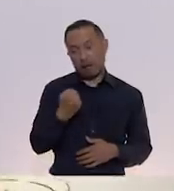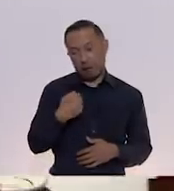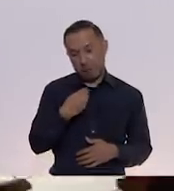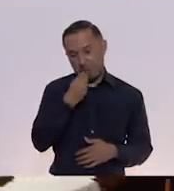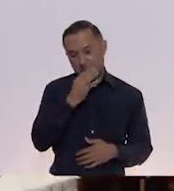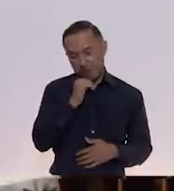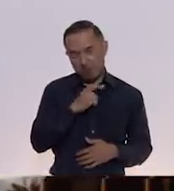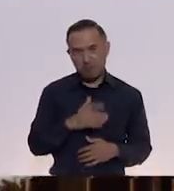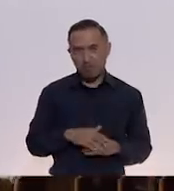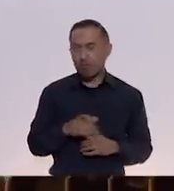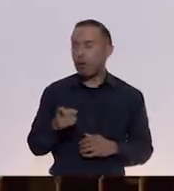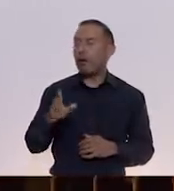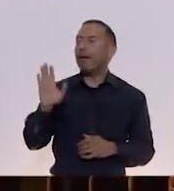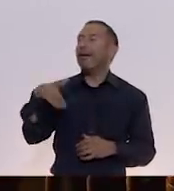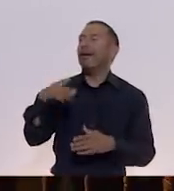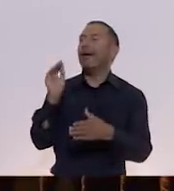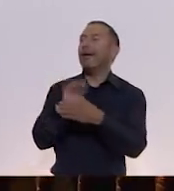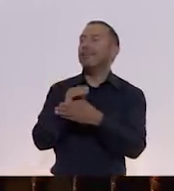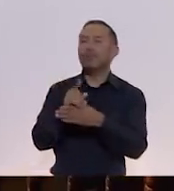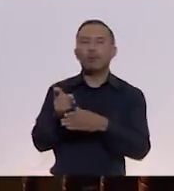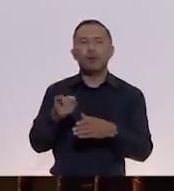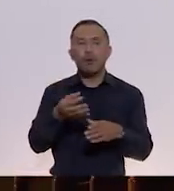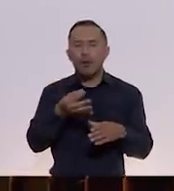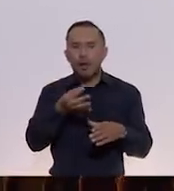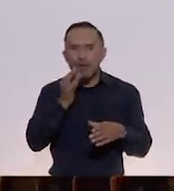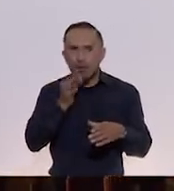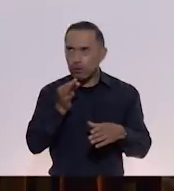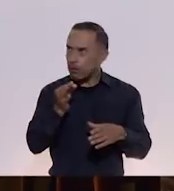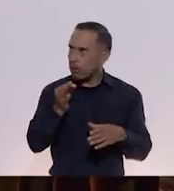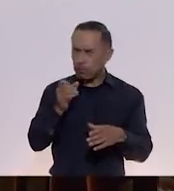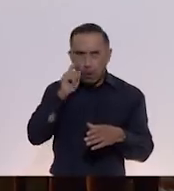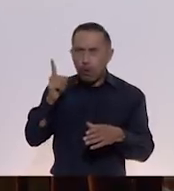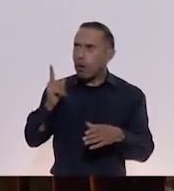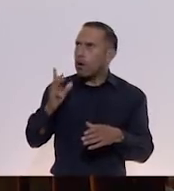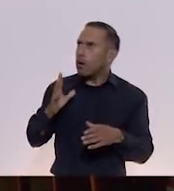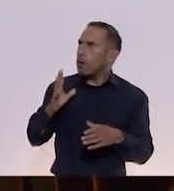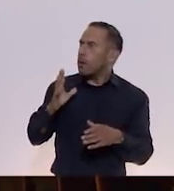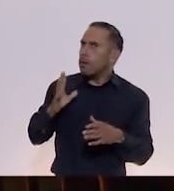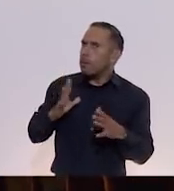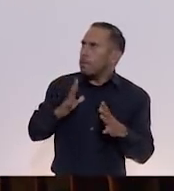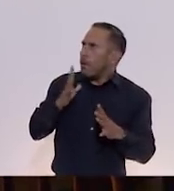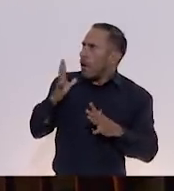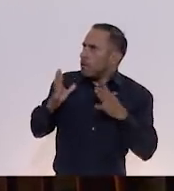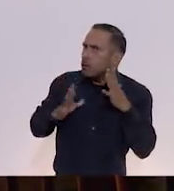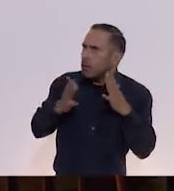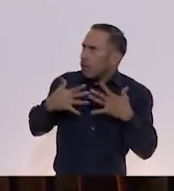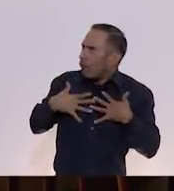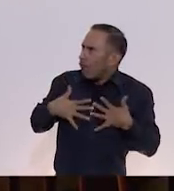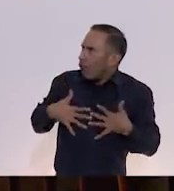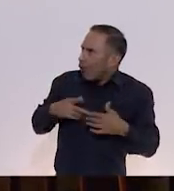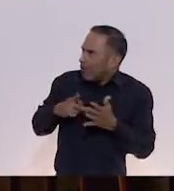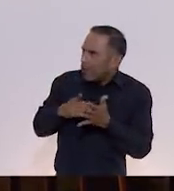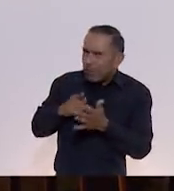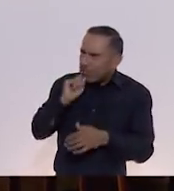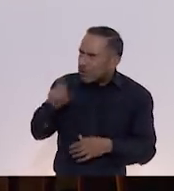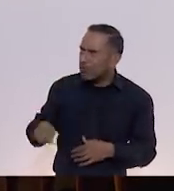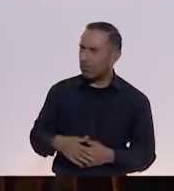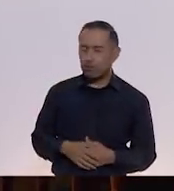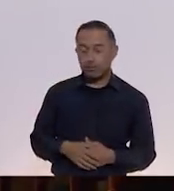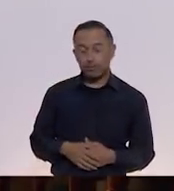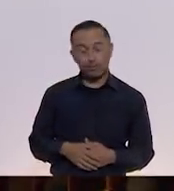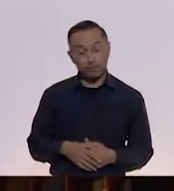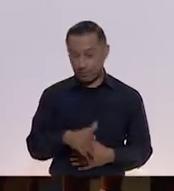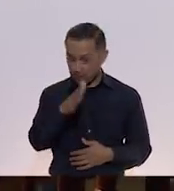café. Beto, ¿otra vez de Mandil? Papá, ya habíamos hablado de eso, ¿eh?